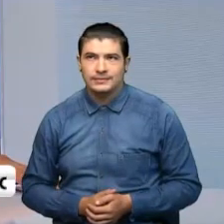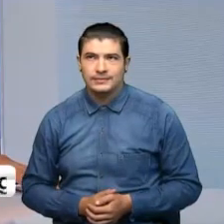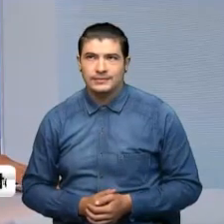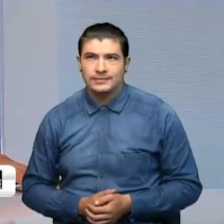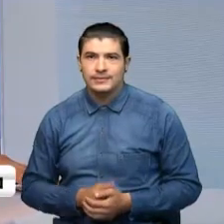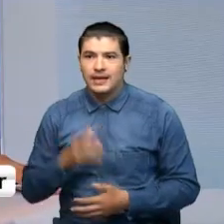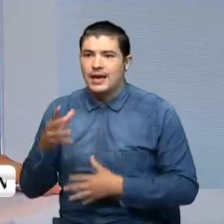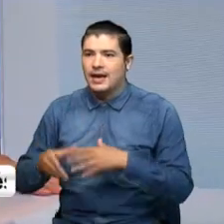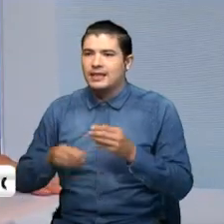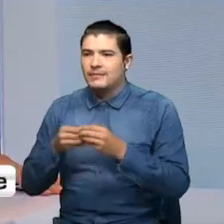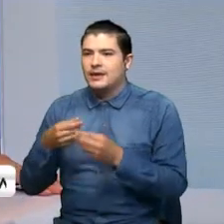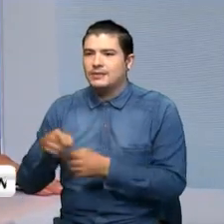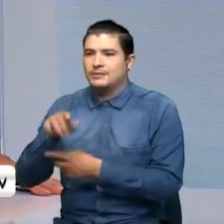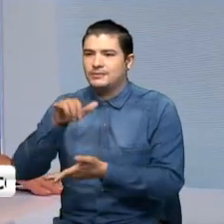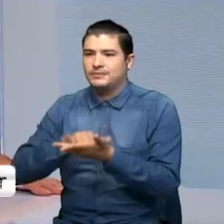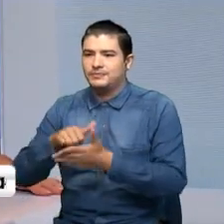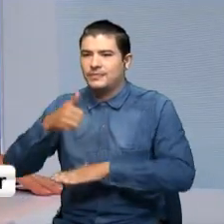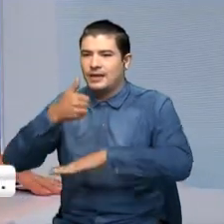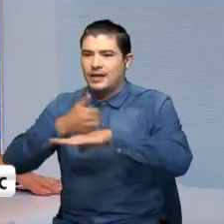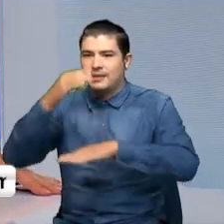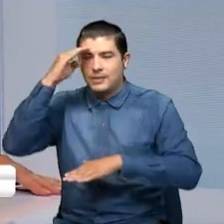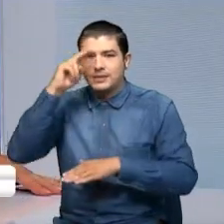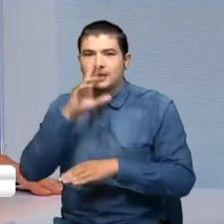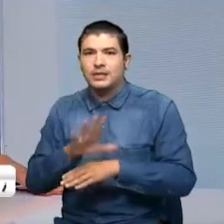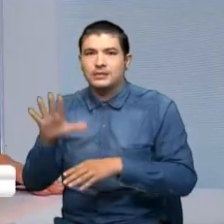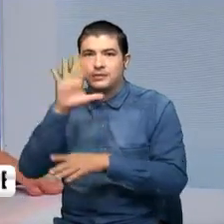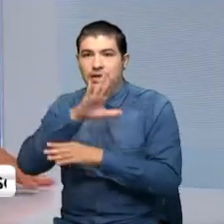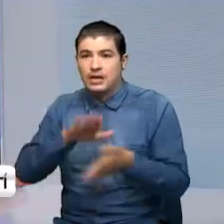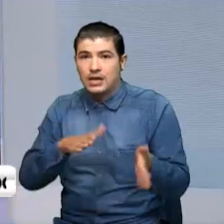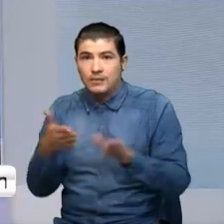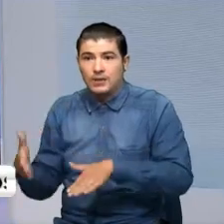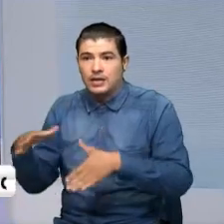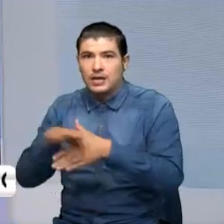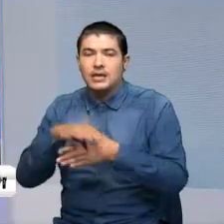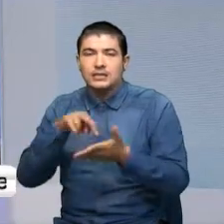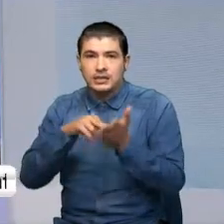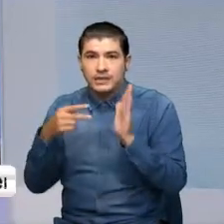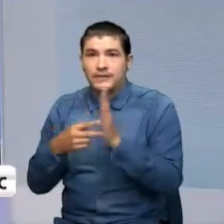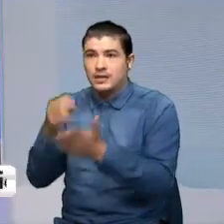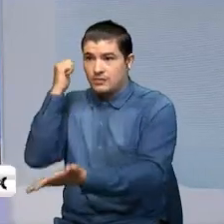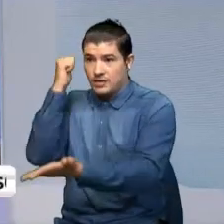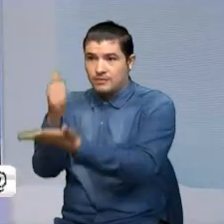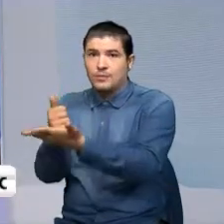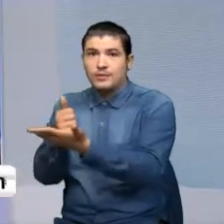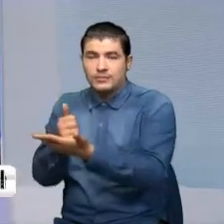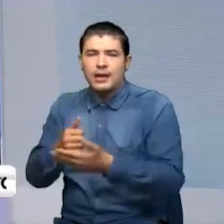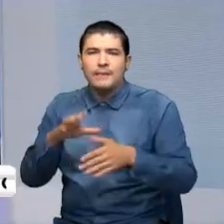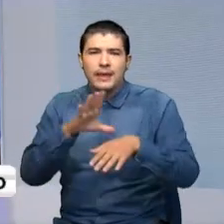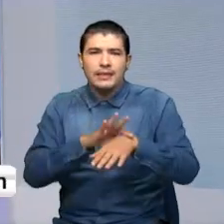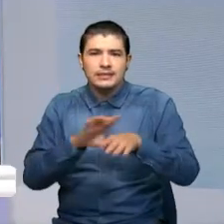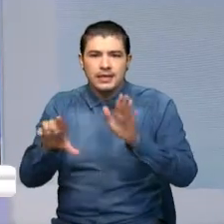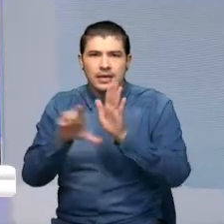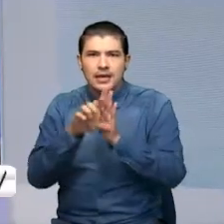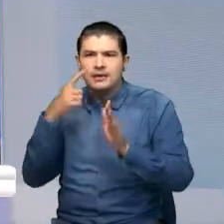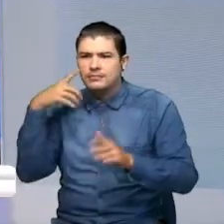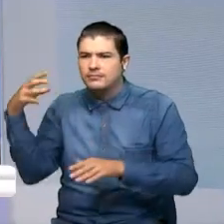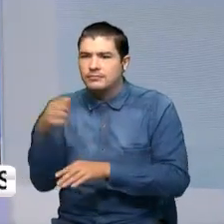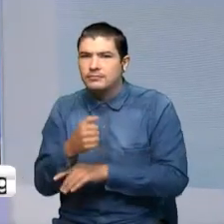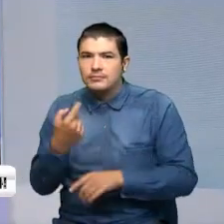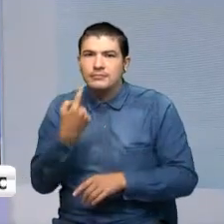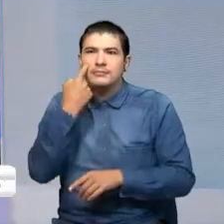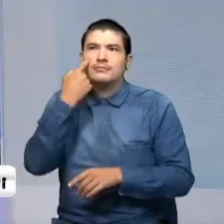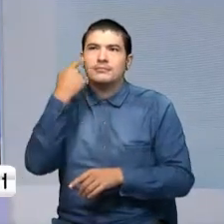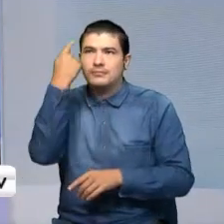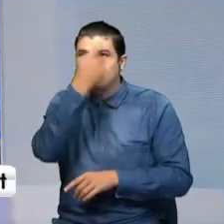y otra parte las autoridades confirmaron que la muerte del taxista se trató de un homicidio medicina legal encontró un proyectil